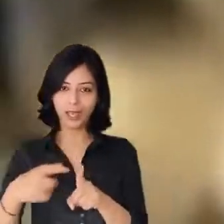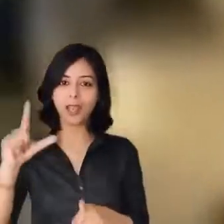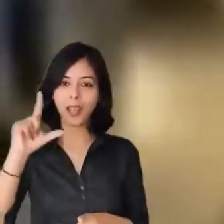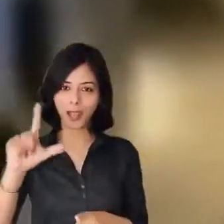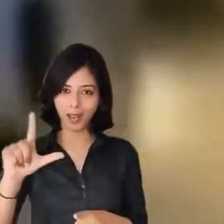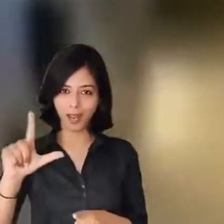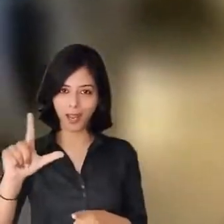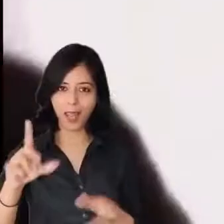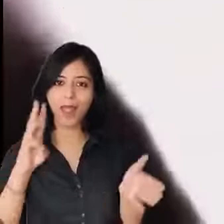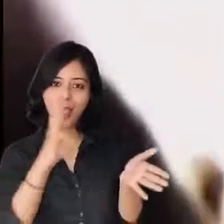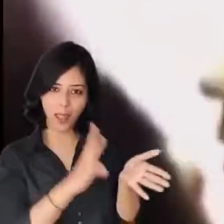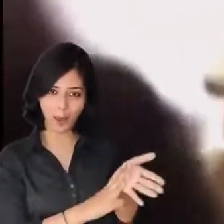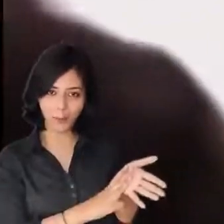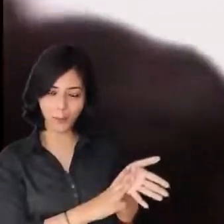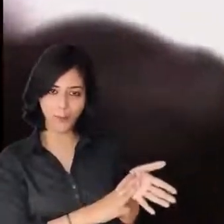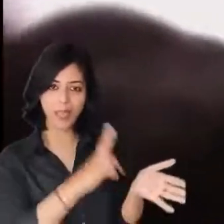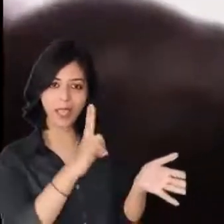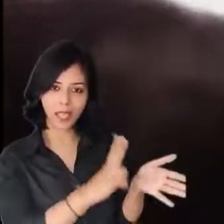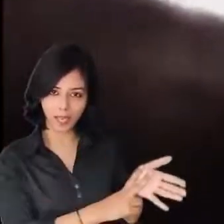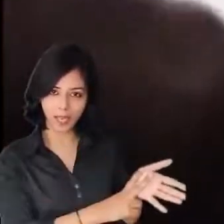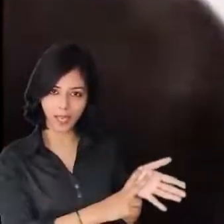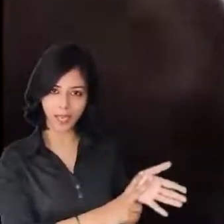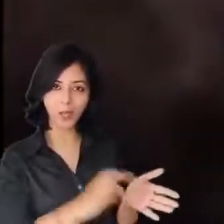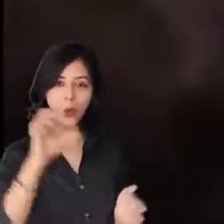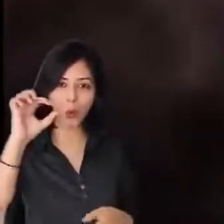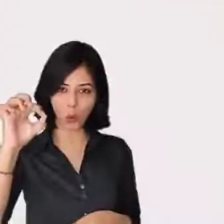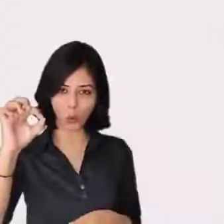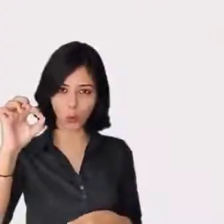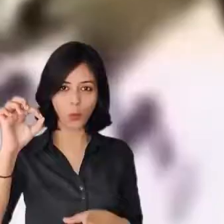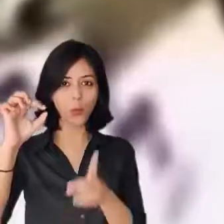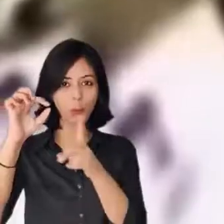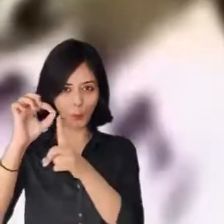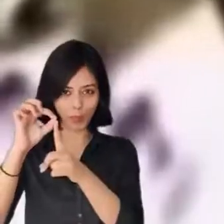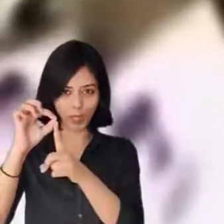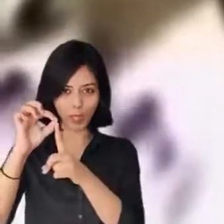El jurado declara al acusado Warren Paxton Brown